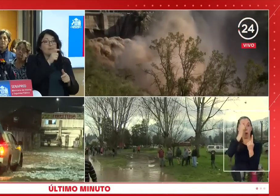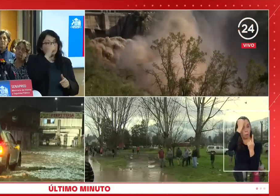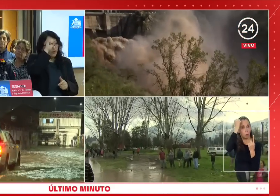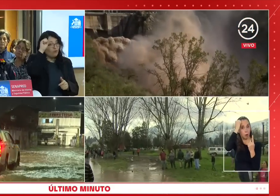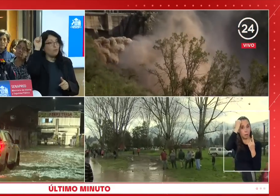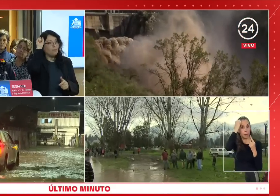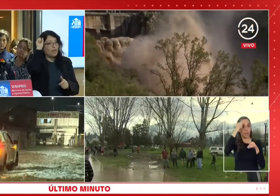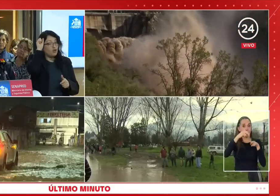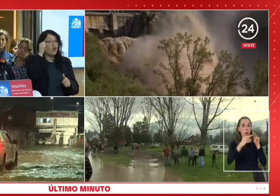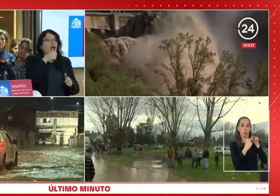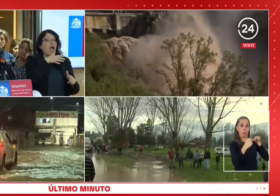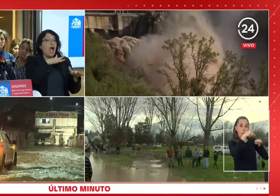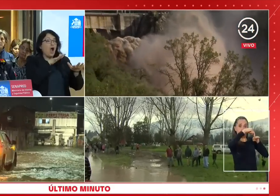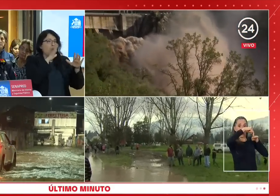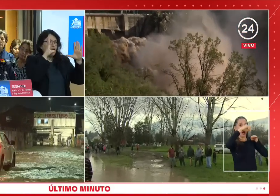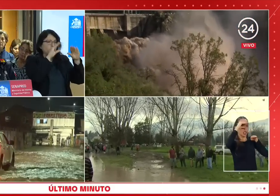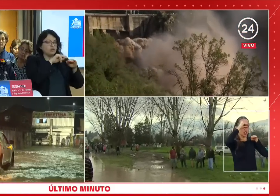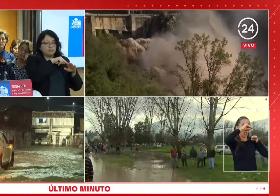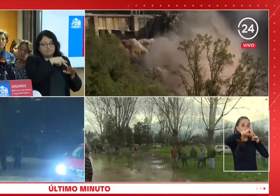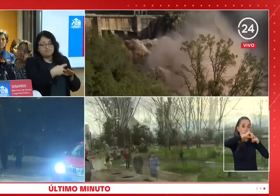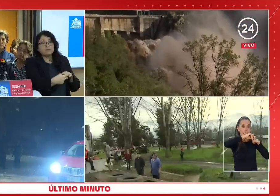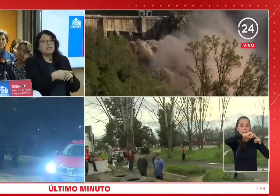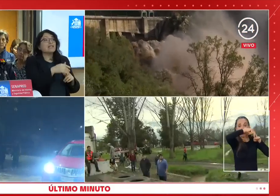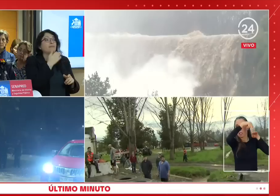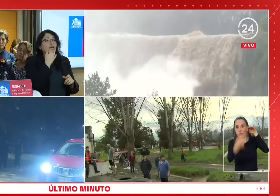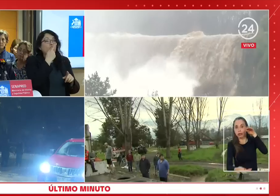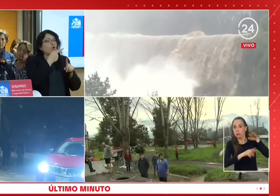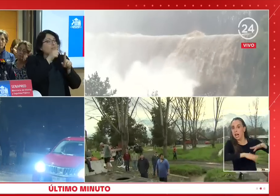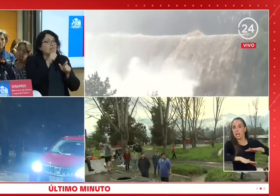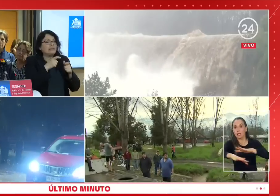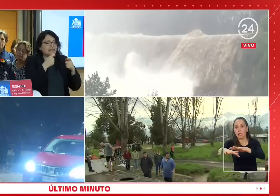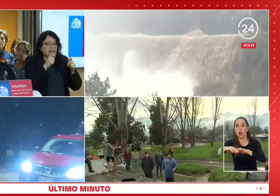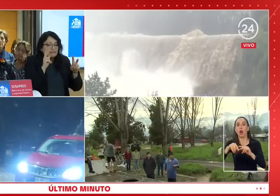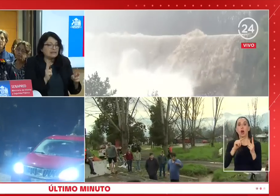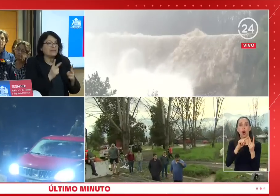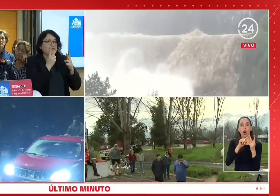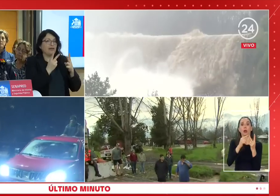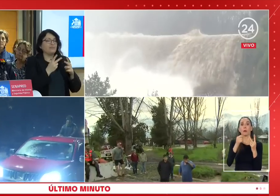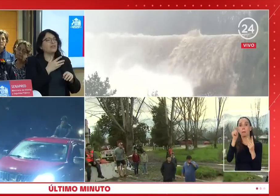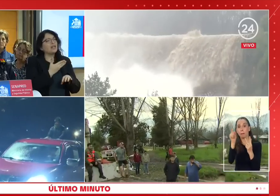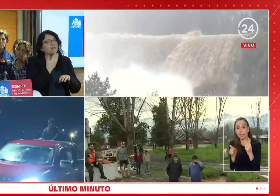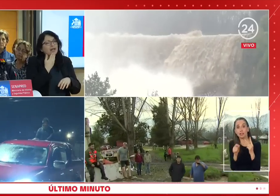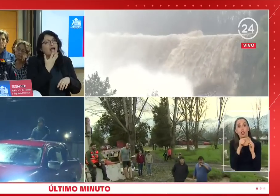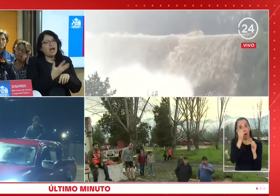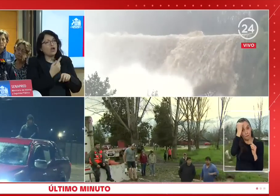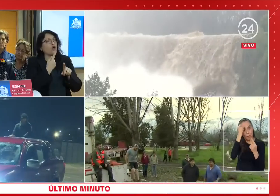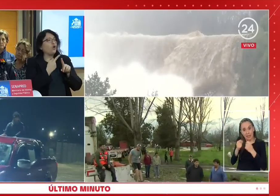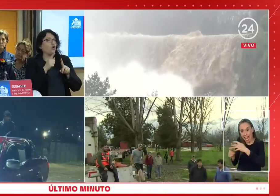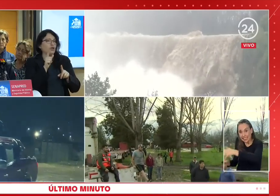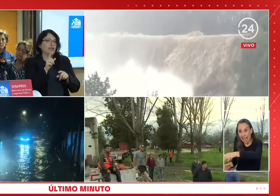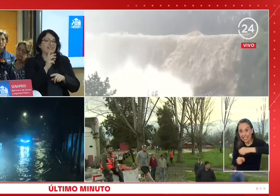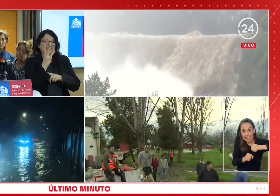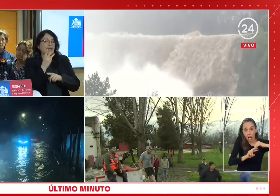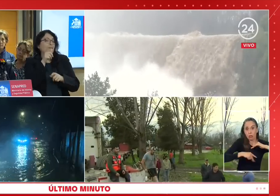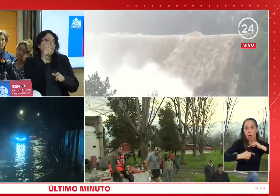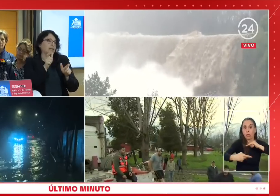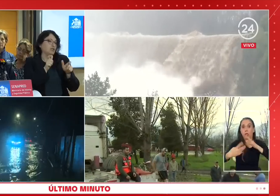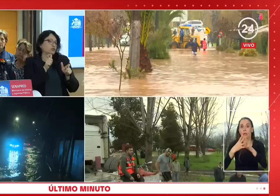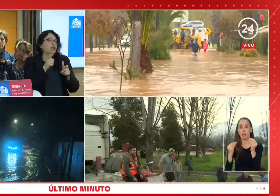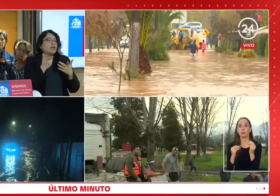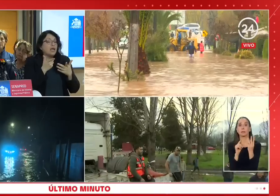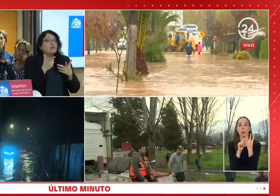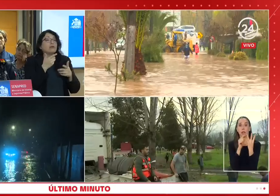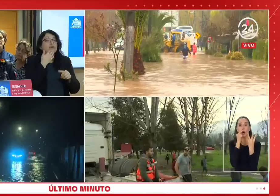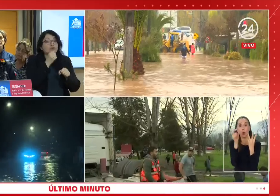que cayó al agua durante la noche y la persona que estaba tratando de rescatar hay una tercera persona que estaba desaparecida que